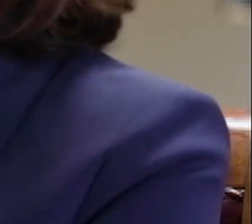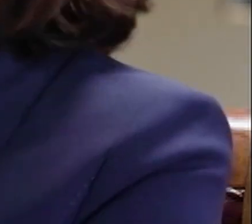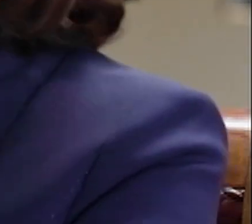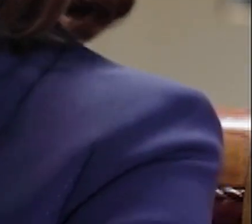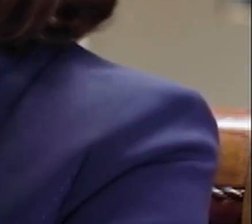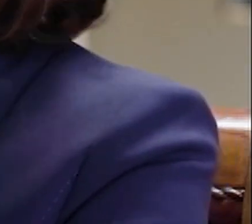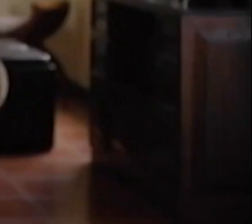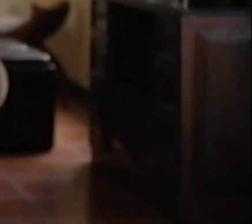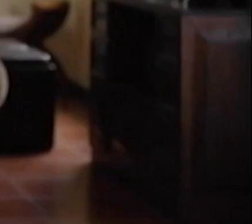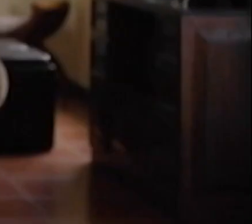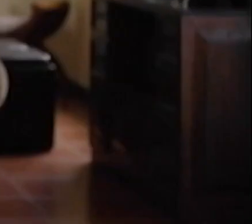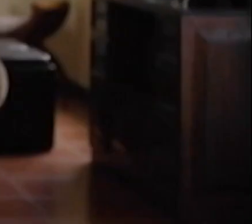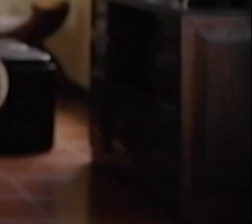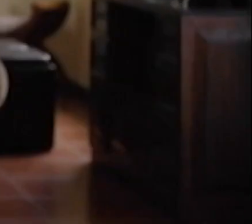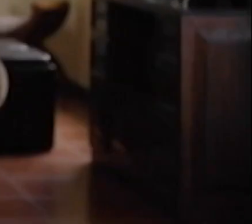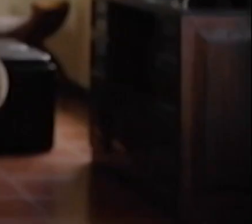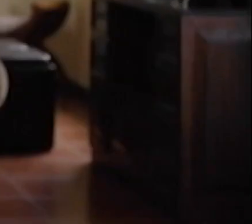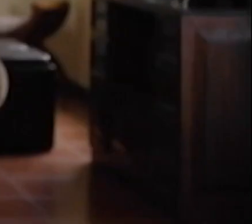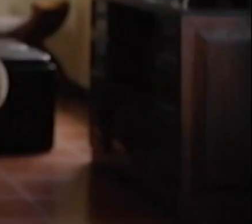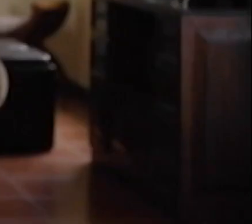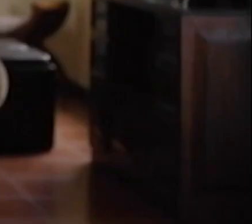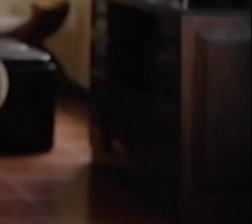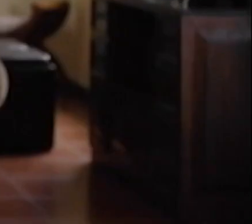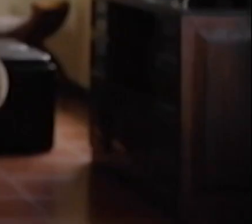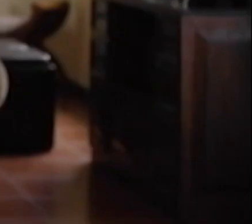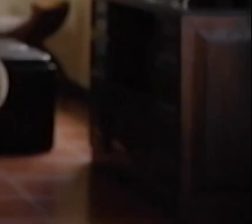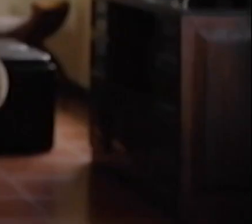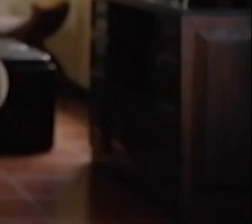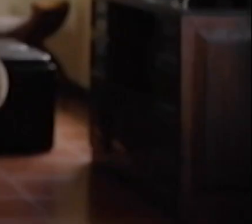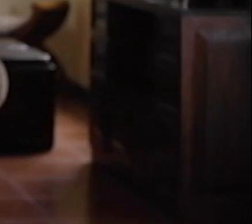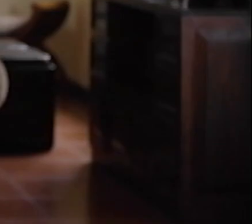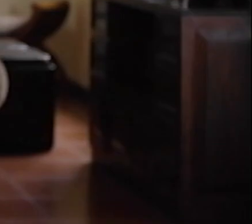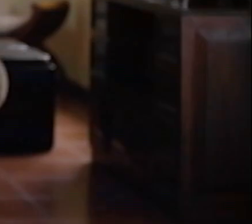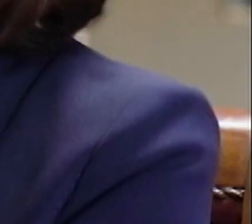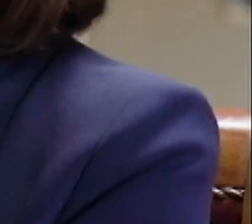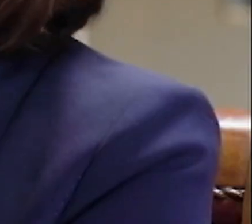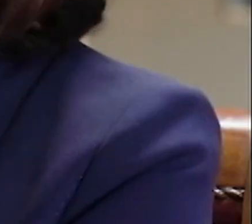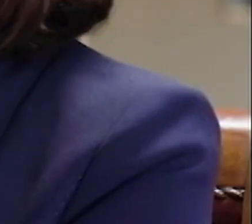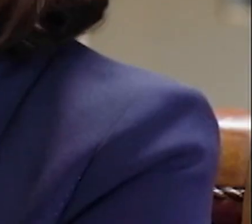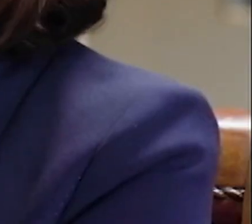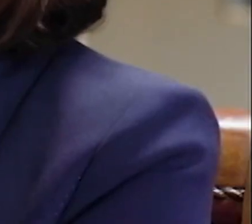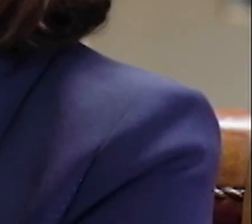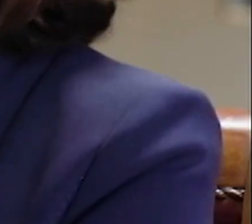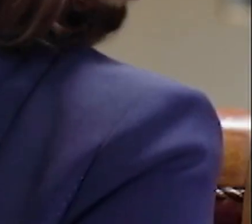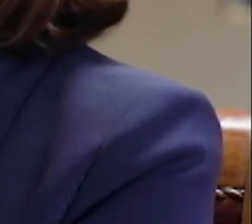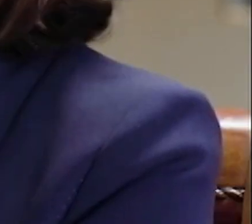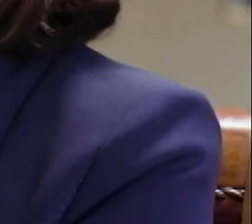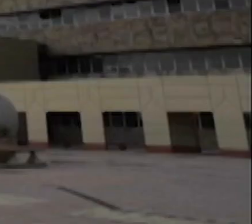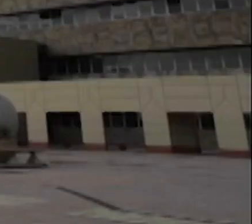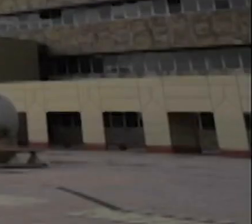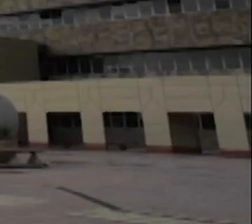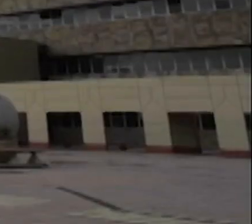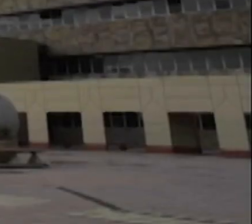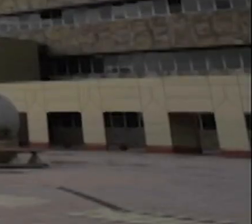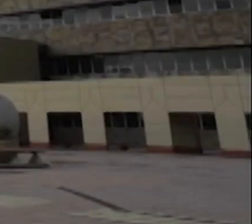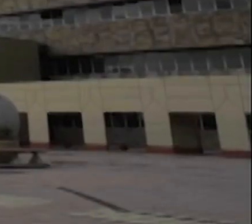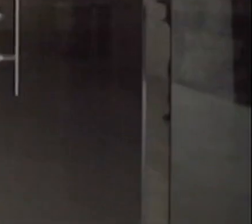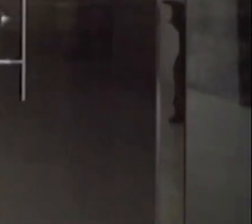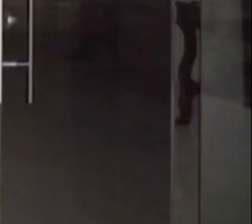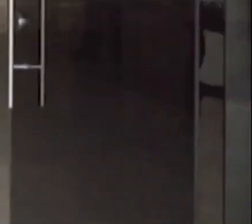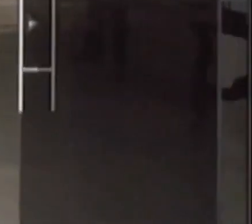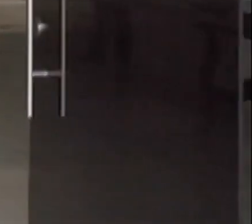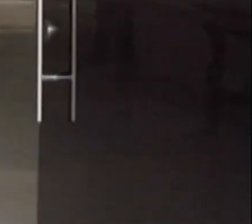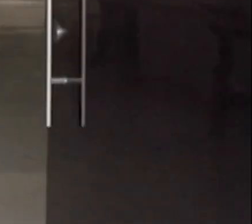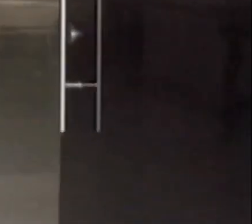Aquel puente que usted quería quedó ahí atrapado en las redes de un sistema político que no permiten que las decisiones avancen.